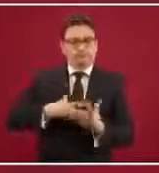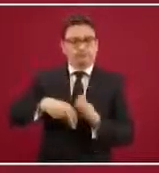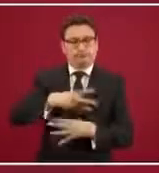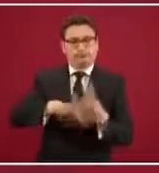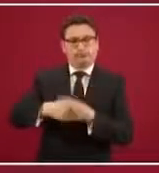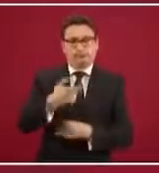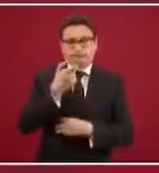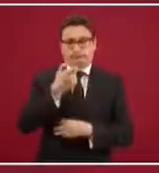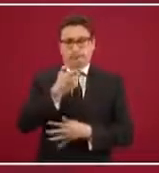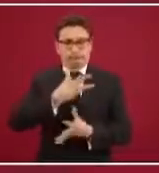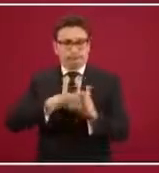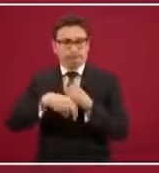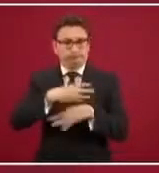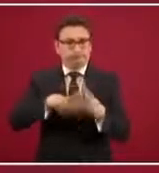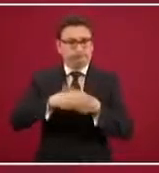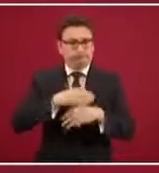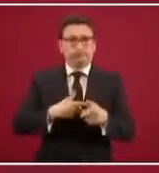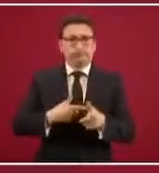economía.